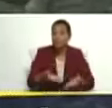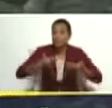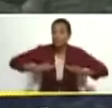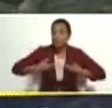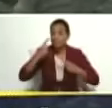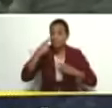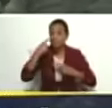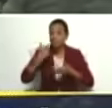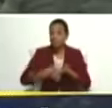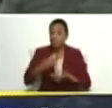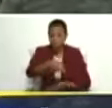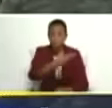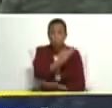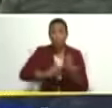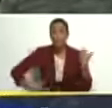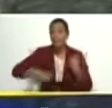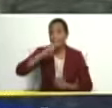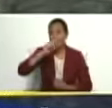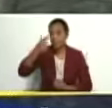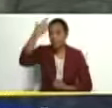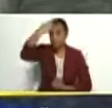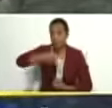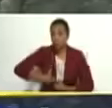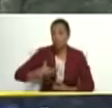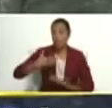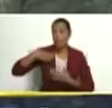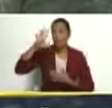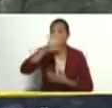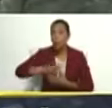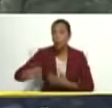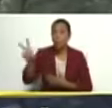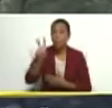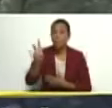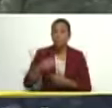como comandante en jefe de la Fuerza Armada Nacional Bolivariana.